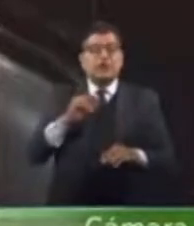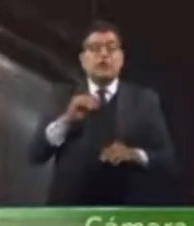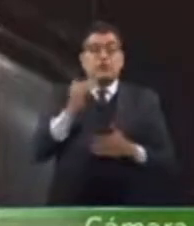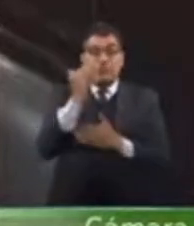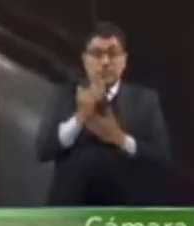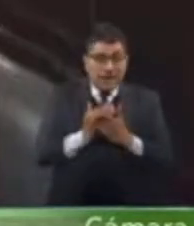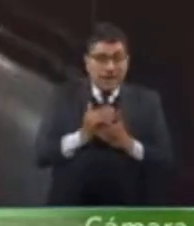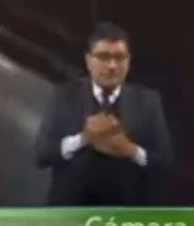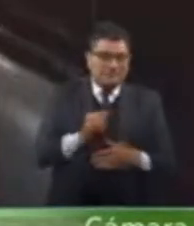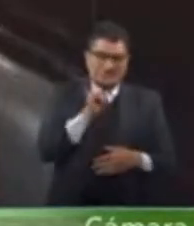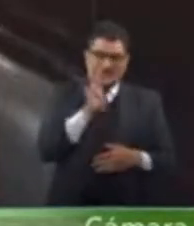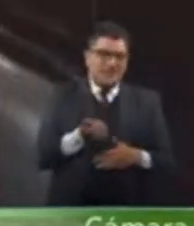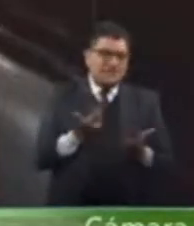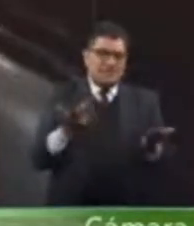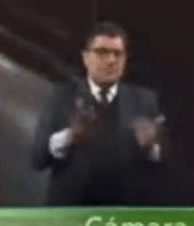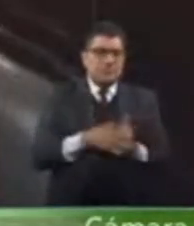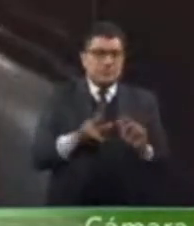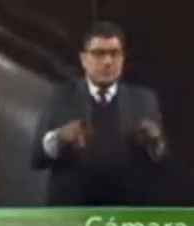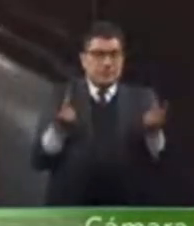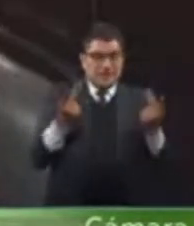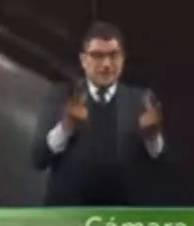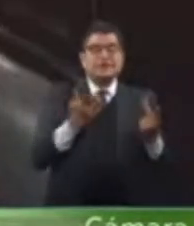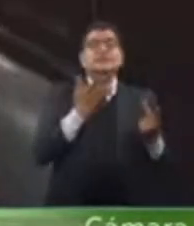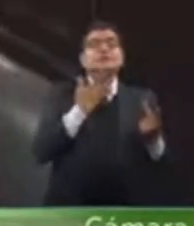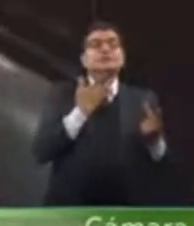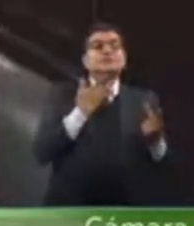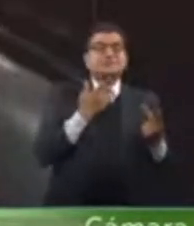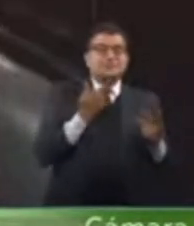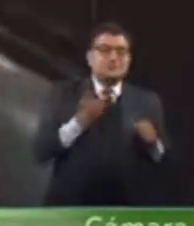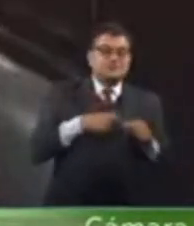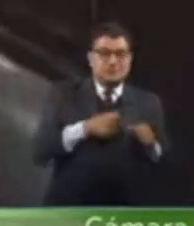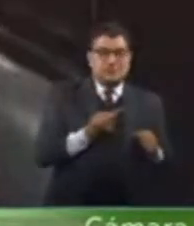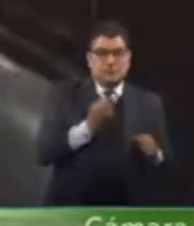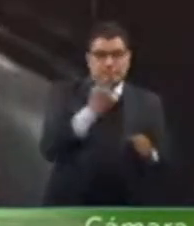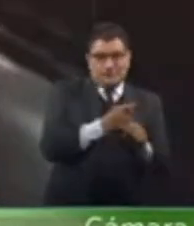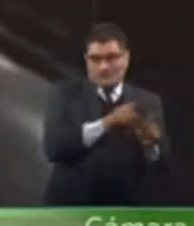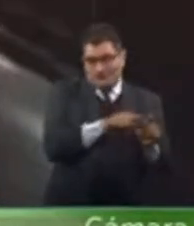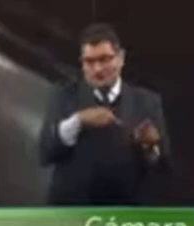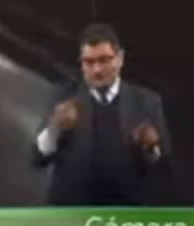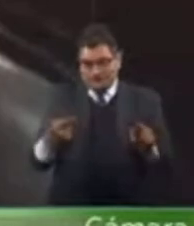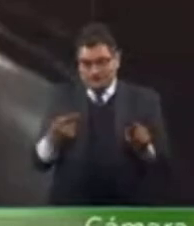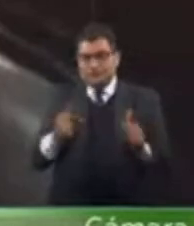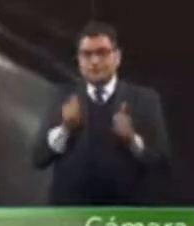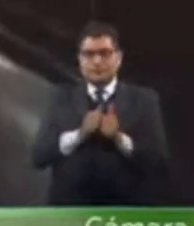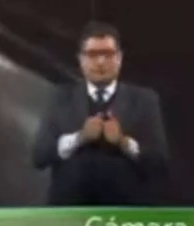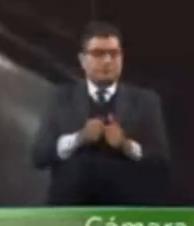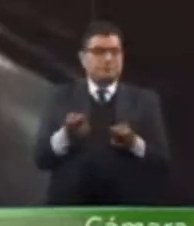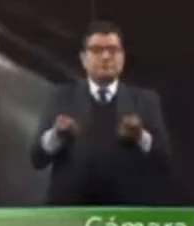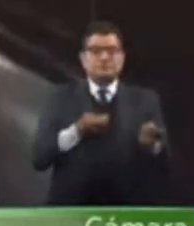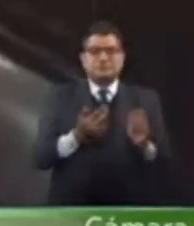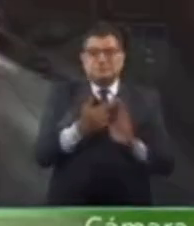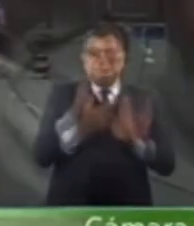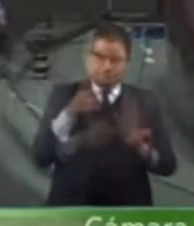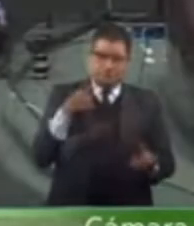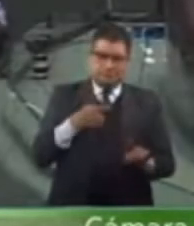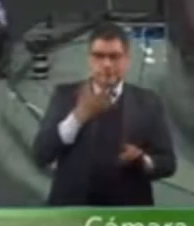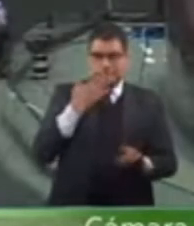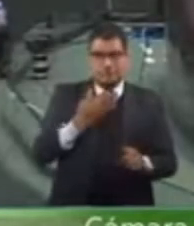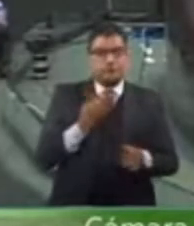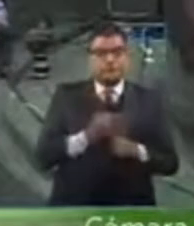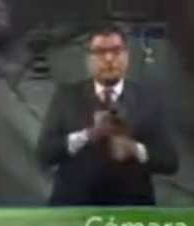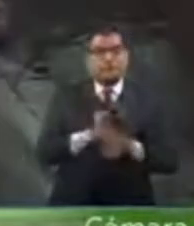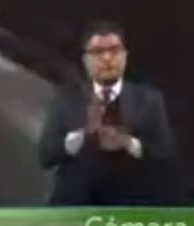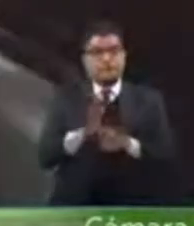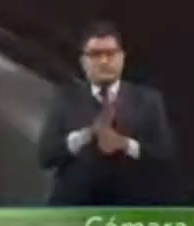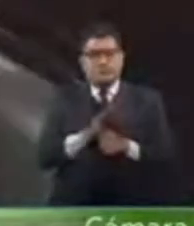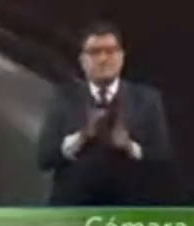bajarlo, porque el precio de venta de primera mano de Pemex se quedaría sin regulación asimétrica. Los efectos